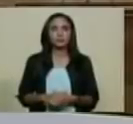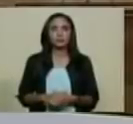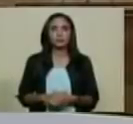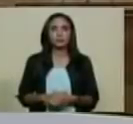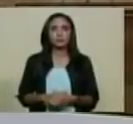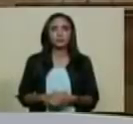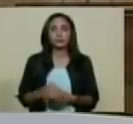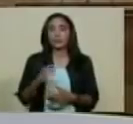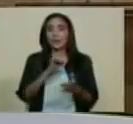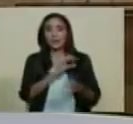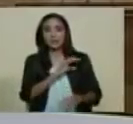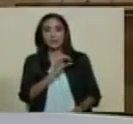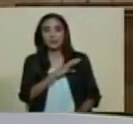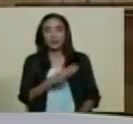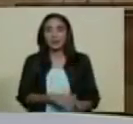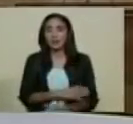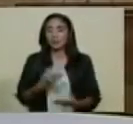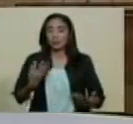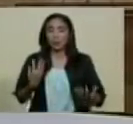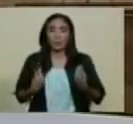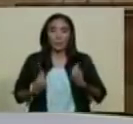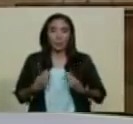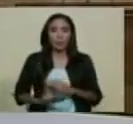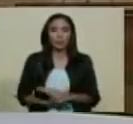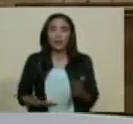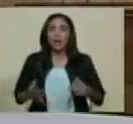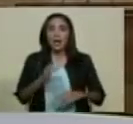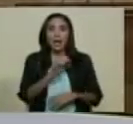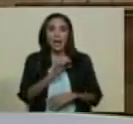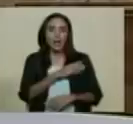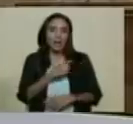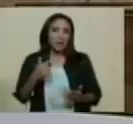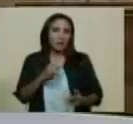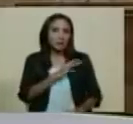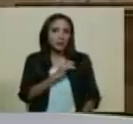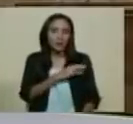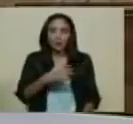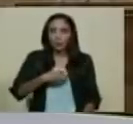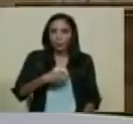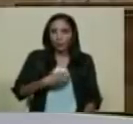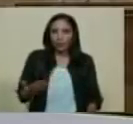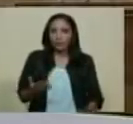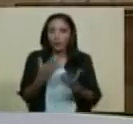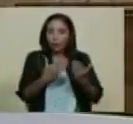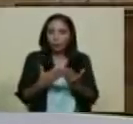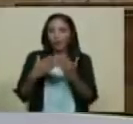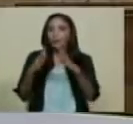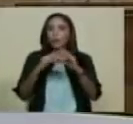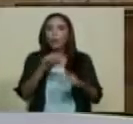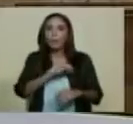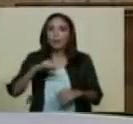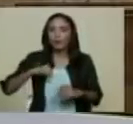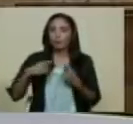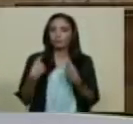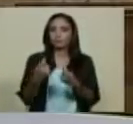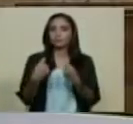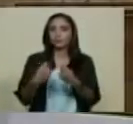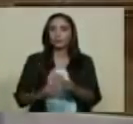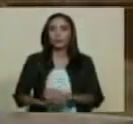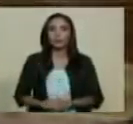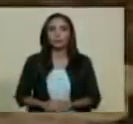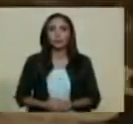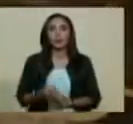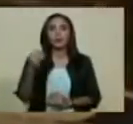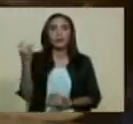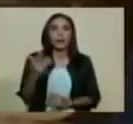en Chile, es desesperante. En Chile tú no puedes estudiar una carrera universitaria si no la pagas, y bien cara, y bien